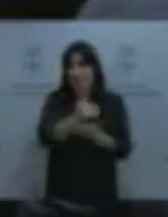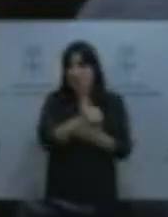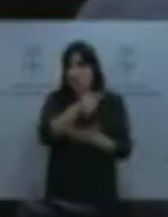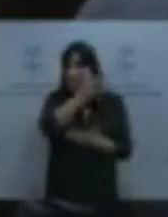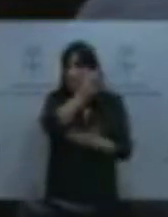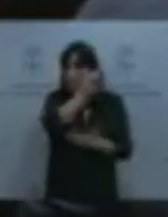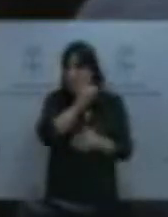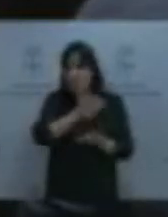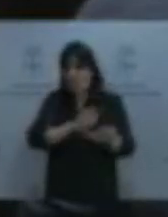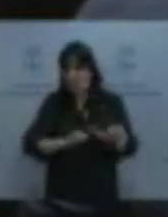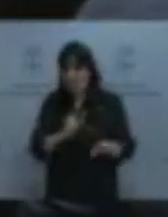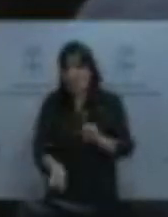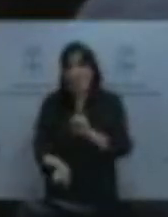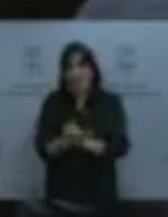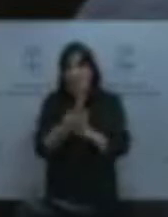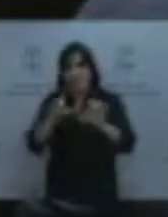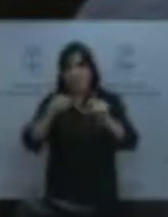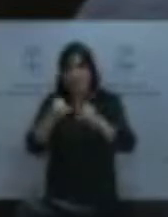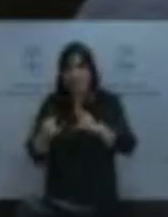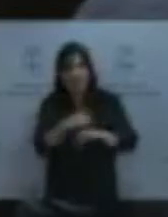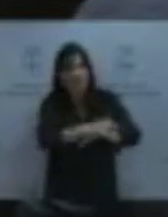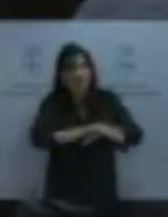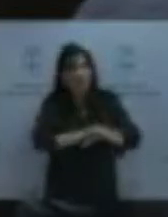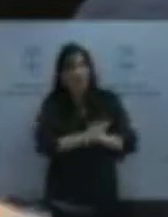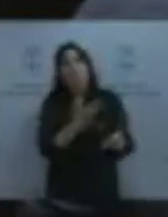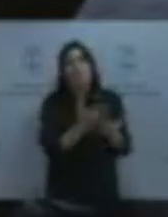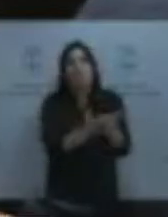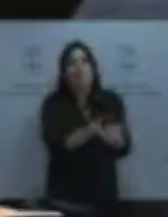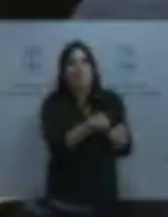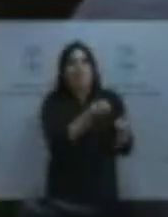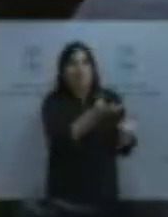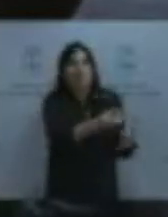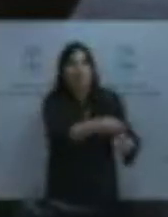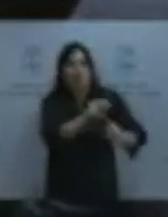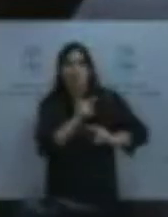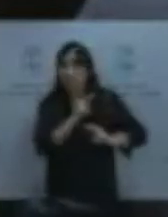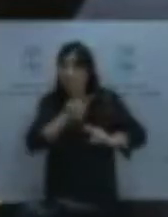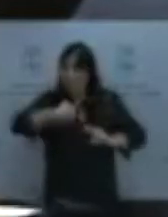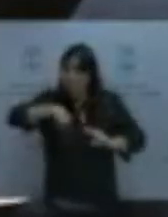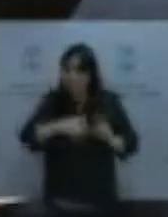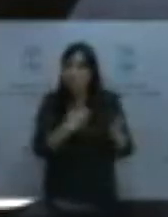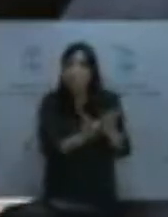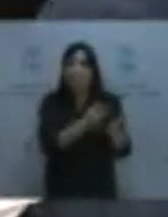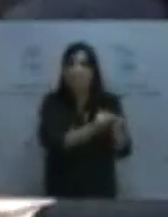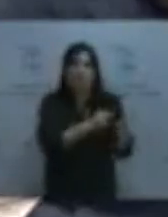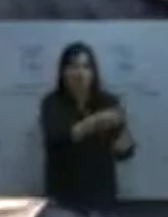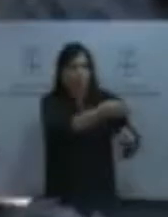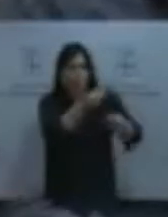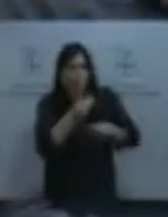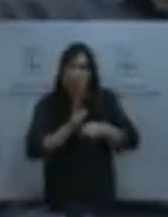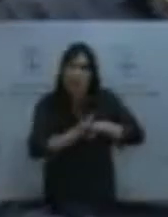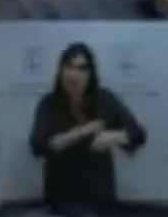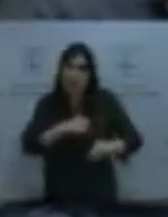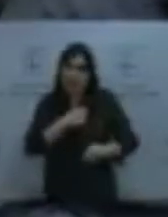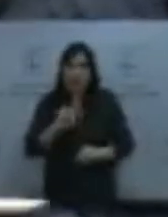esa solicitud de información y nuestro grupo requirió ese contrato por vía parlamentaria al margen de la Comisión en reiteradas ocasiones, hasta en